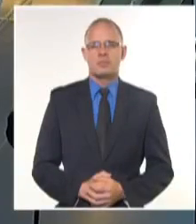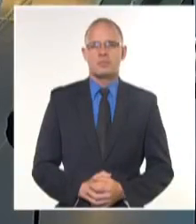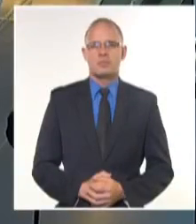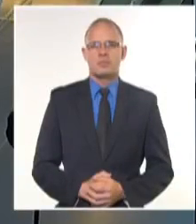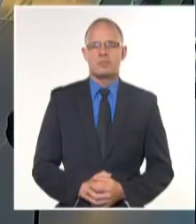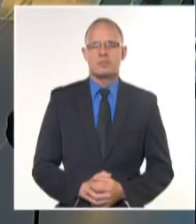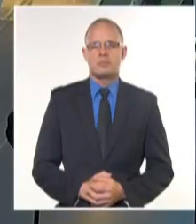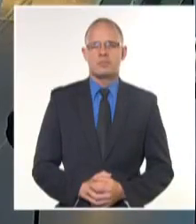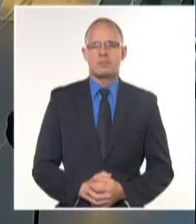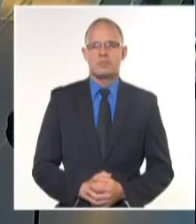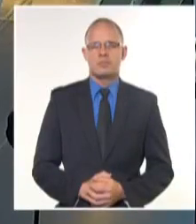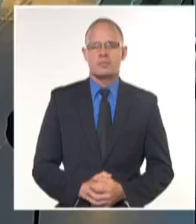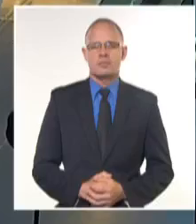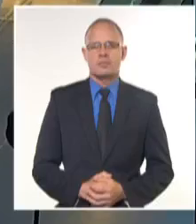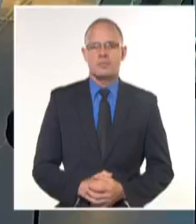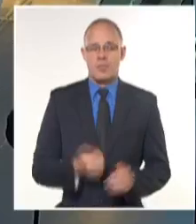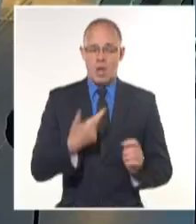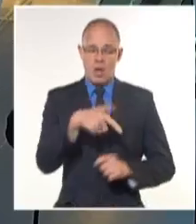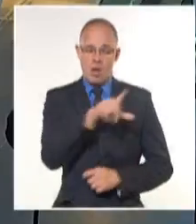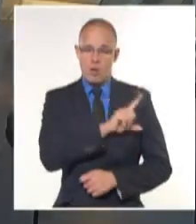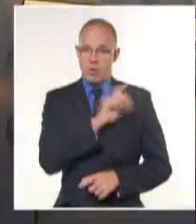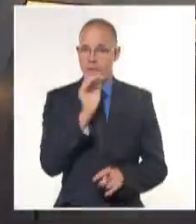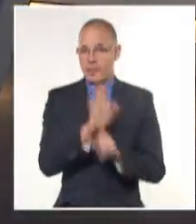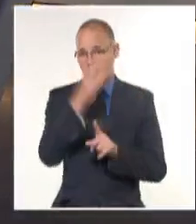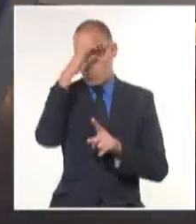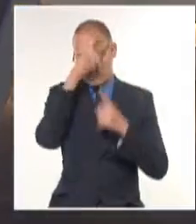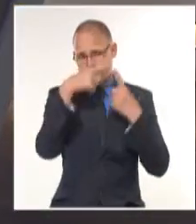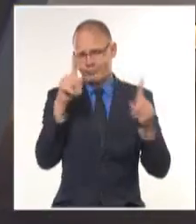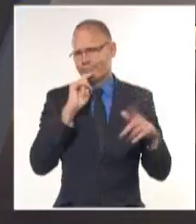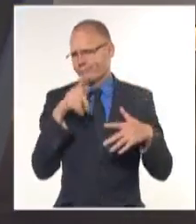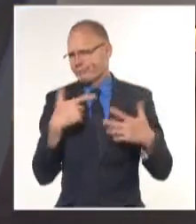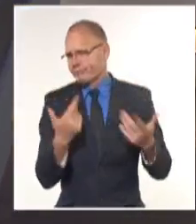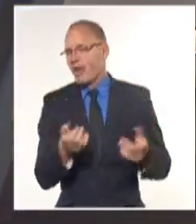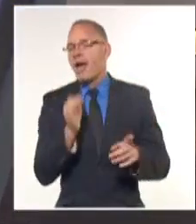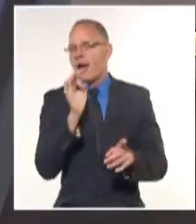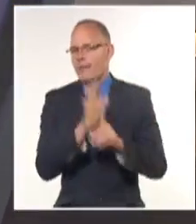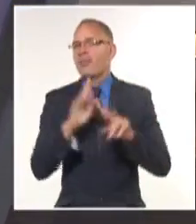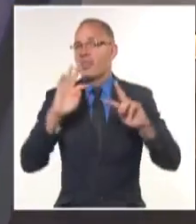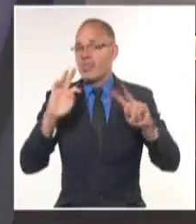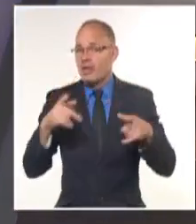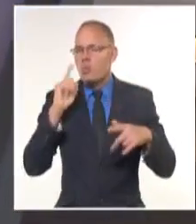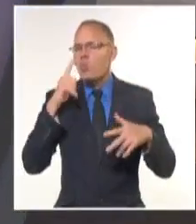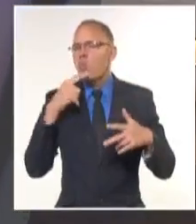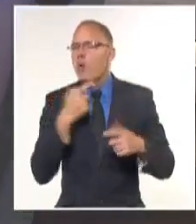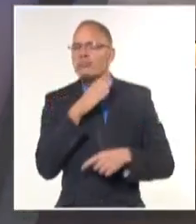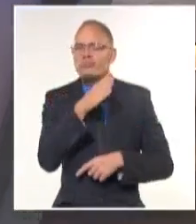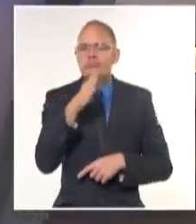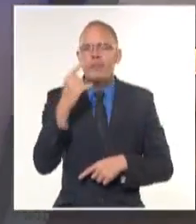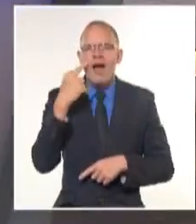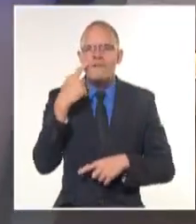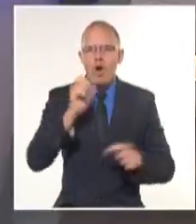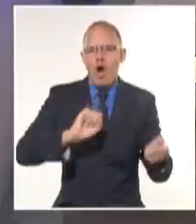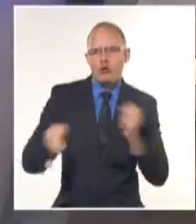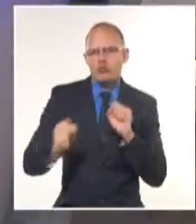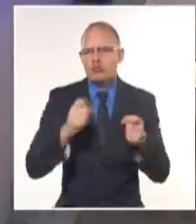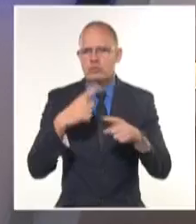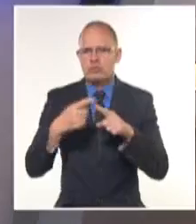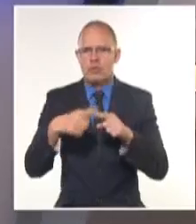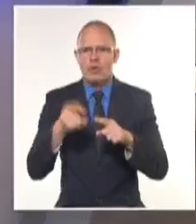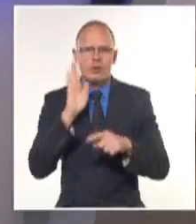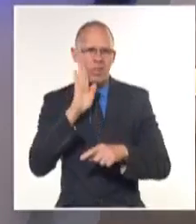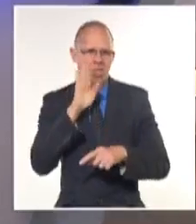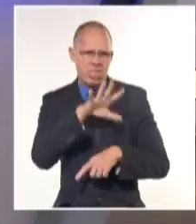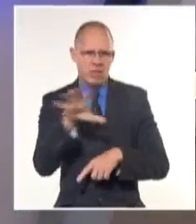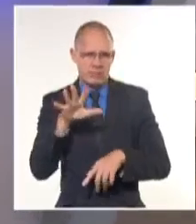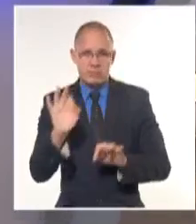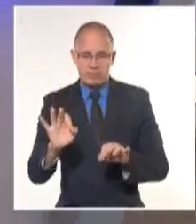Este lunes comenzó en Cuba el segundo ejercicio nacional de prevención y enfrentamiento al delito, la corrupción, las ilegalidades y las indisciplinas sociales.